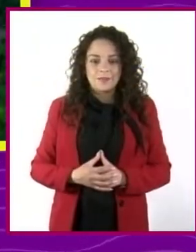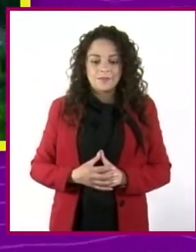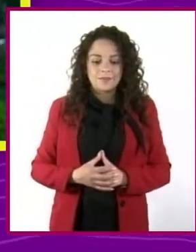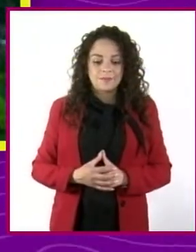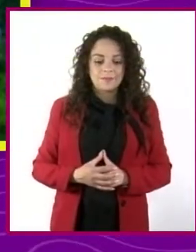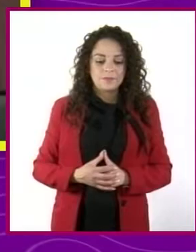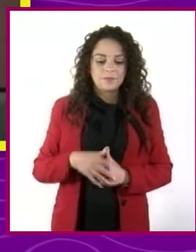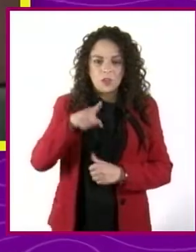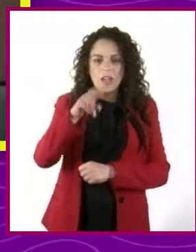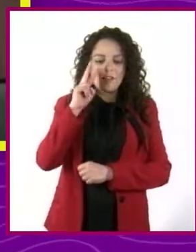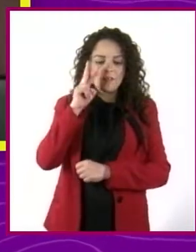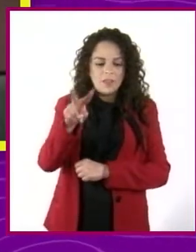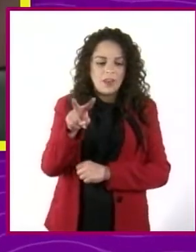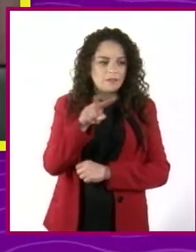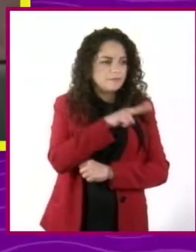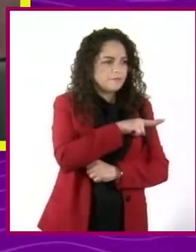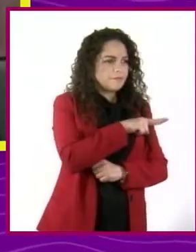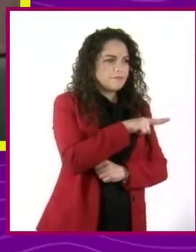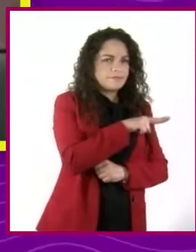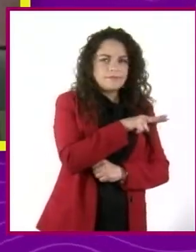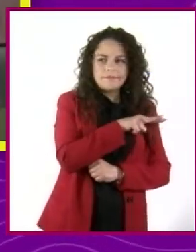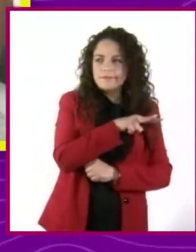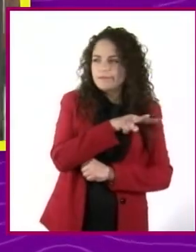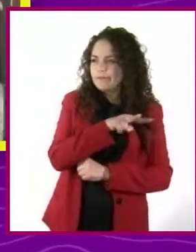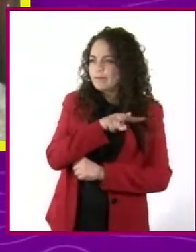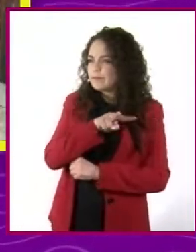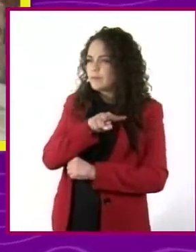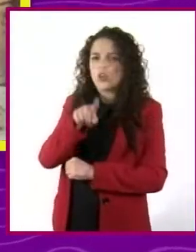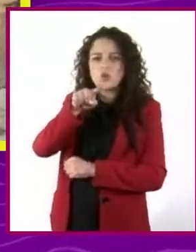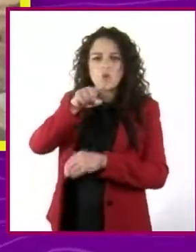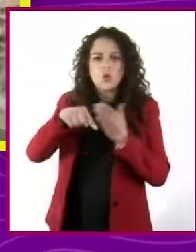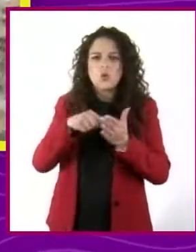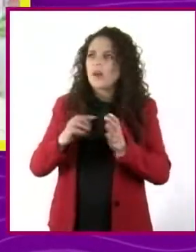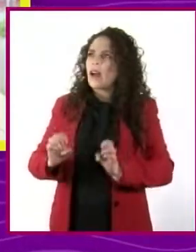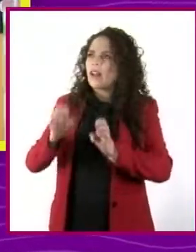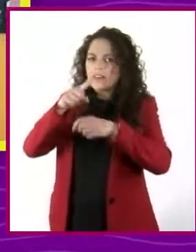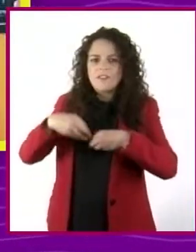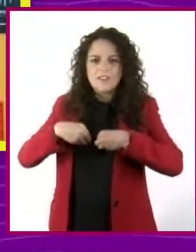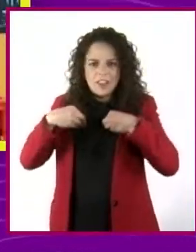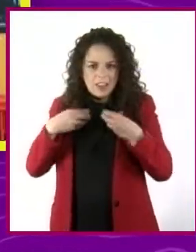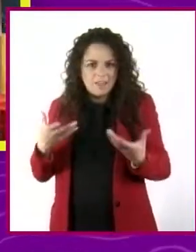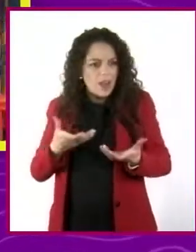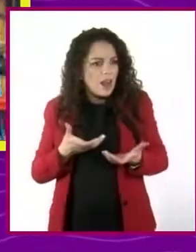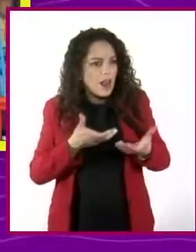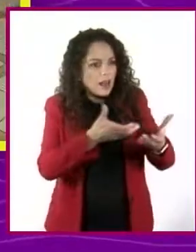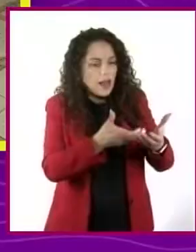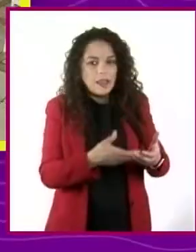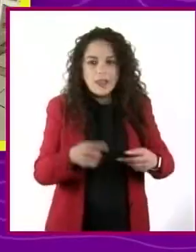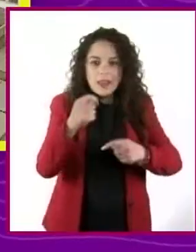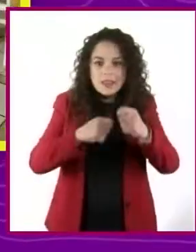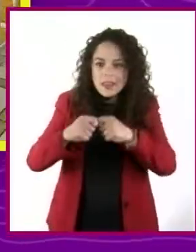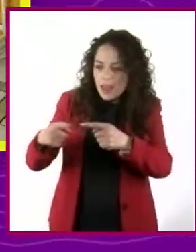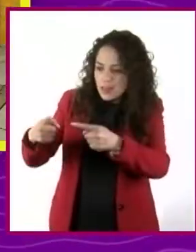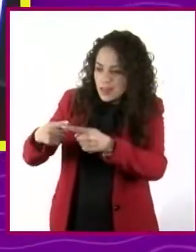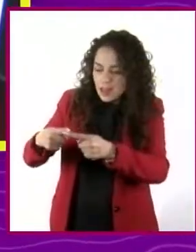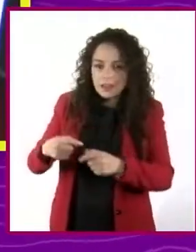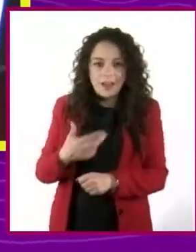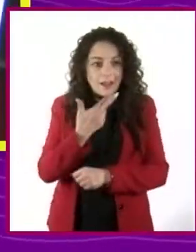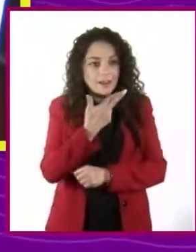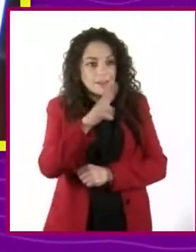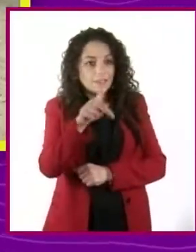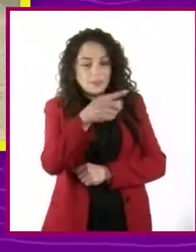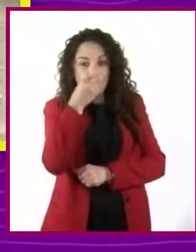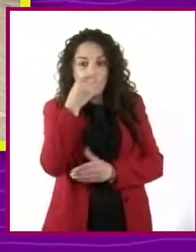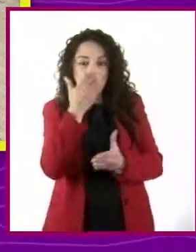Observa a tu alrededor. El edificio donde vives, tu calle, la tienda de la esquina, el restaurante de